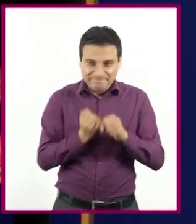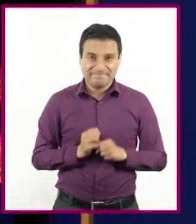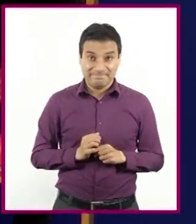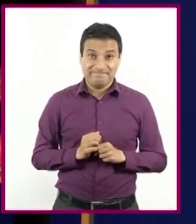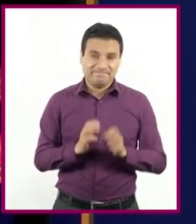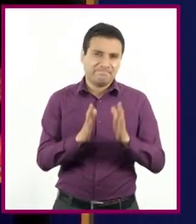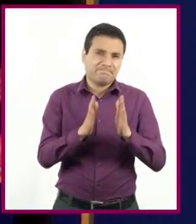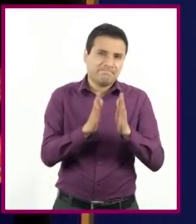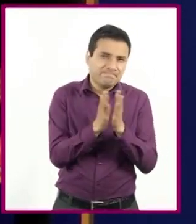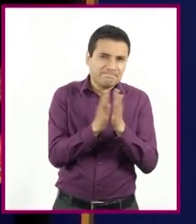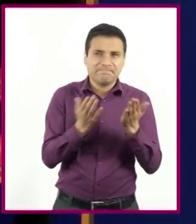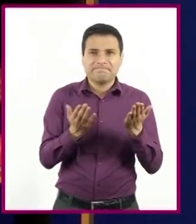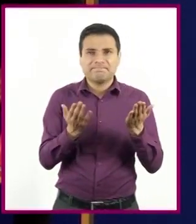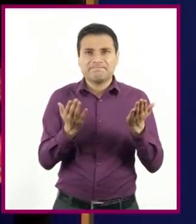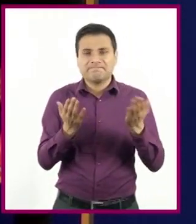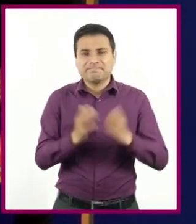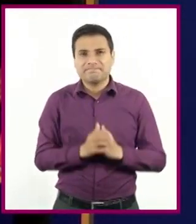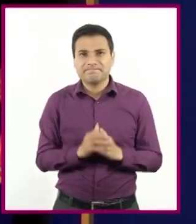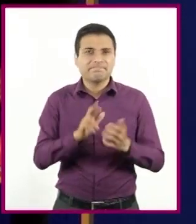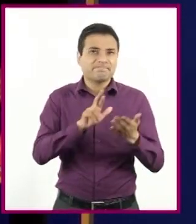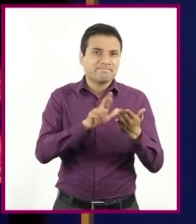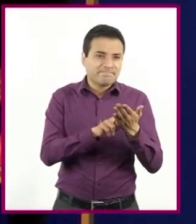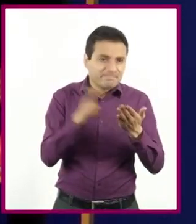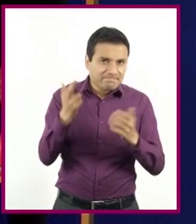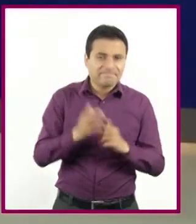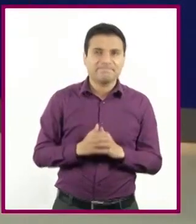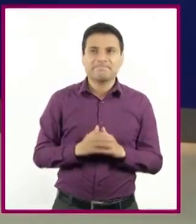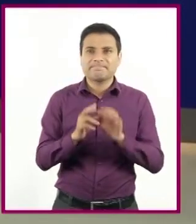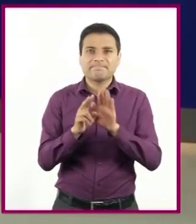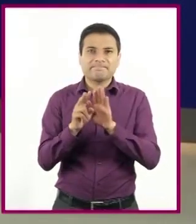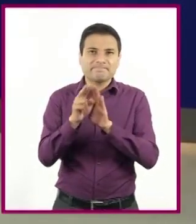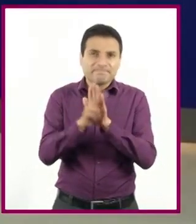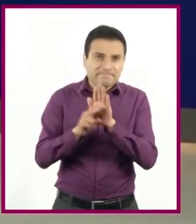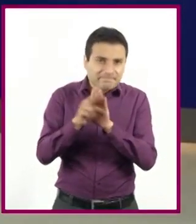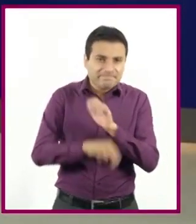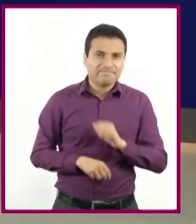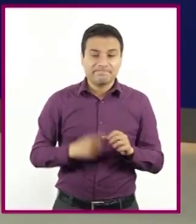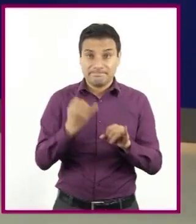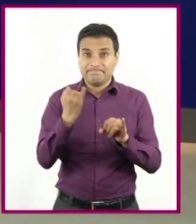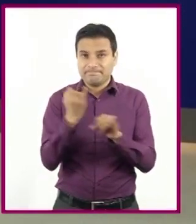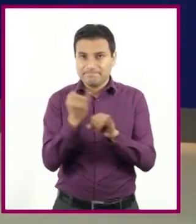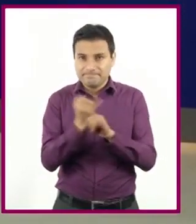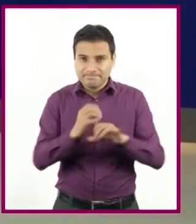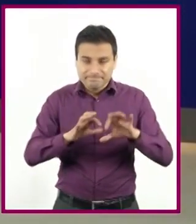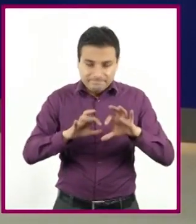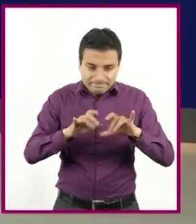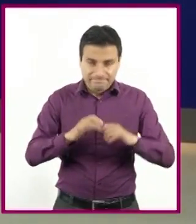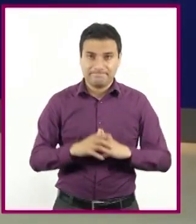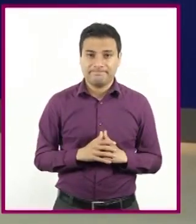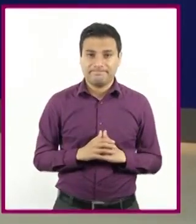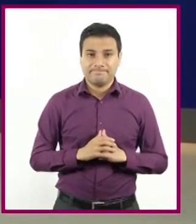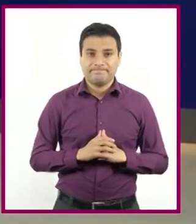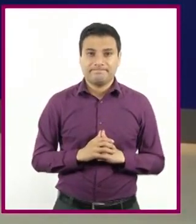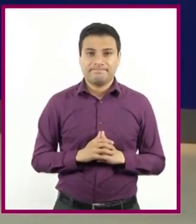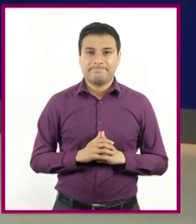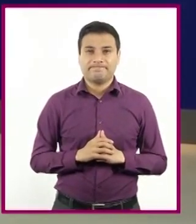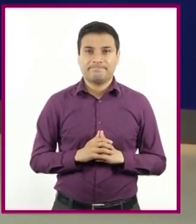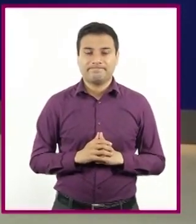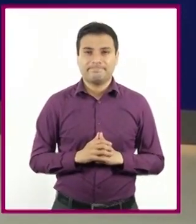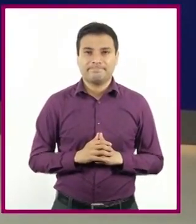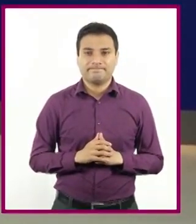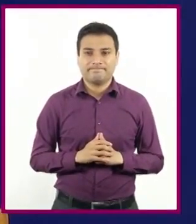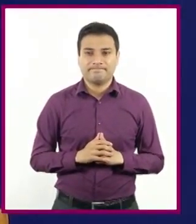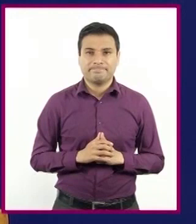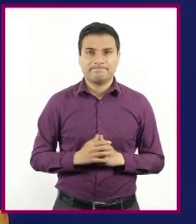consulta, bibliográficas, hemerográficas y electrónicas, Internet. Y para transmitir